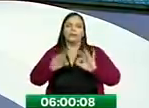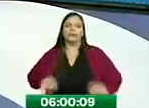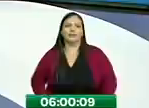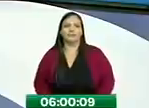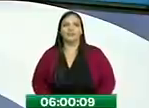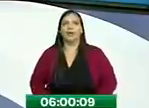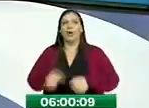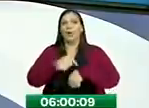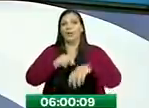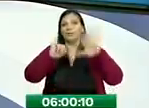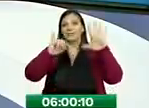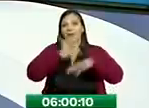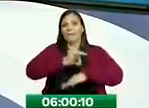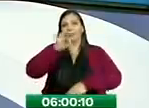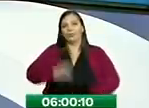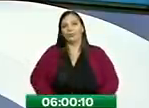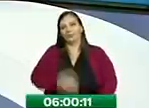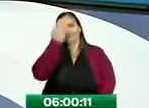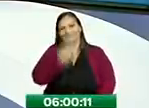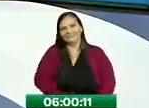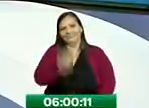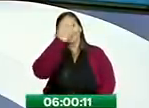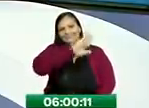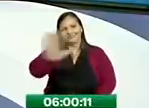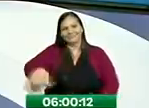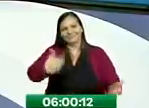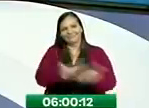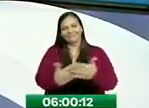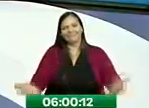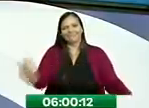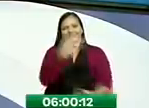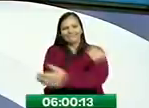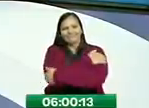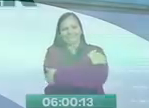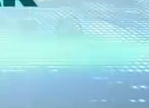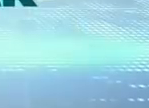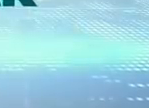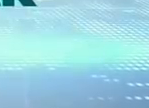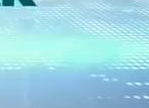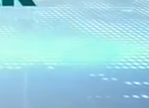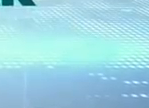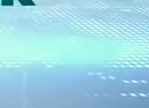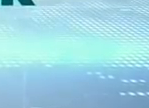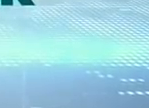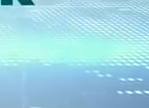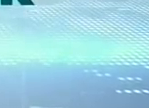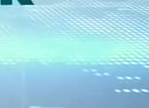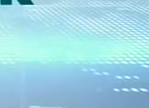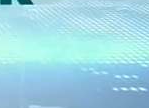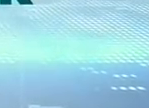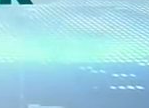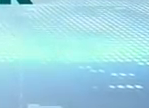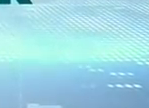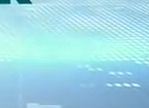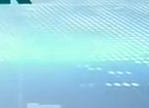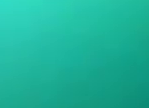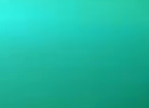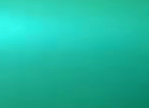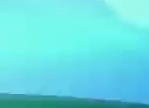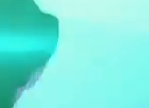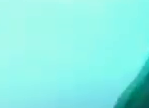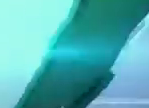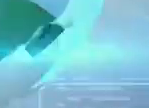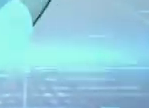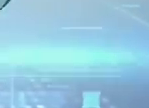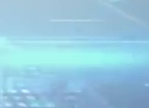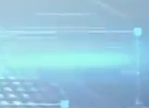a saludarlos a todos ustedes. Un abrazo enorme para aquellos que nos siguen aquí en la señal de RTS. Muy buenos días, el